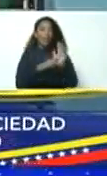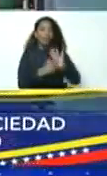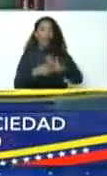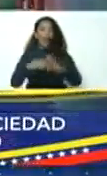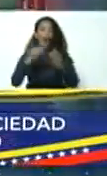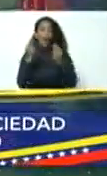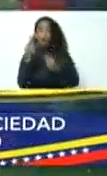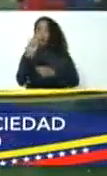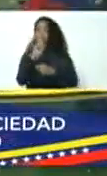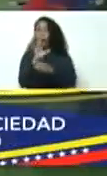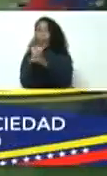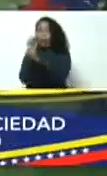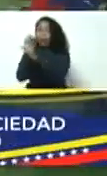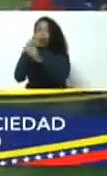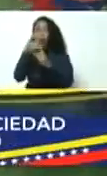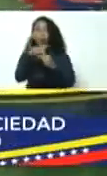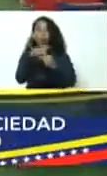no petrolera.